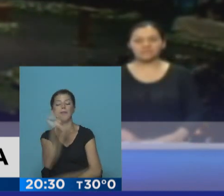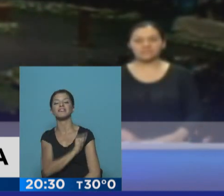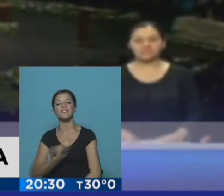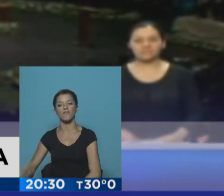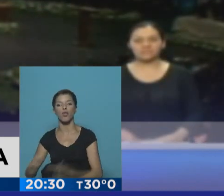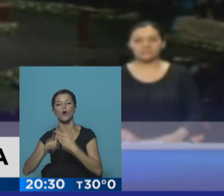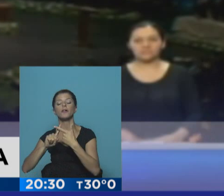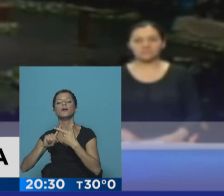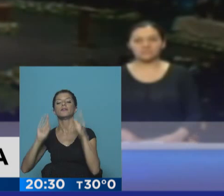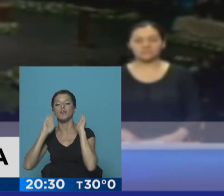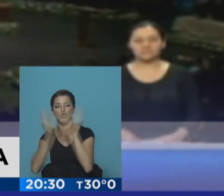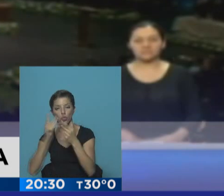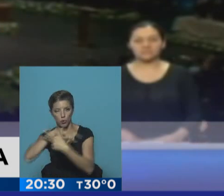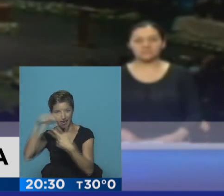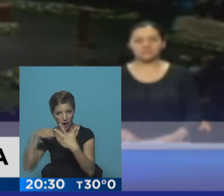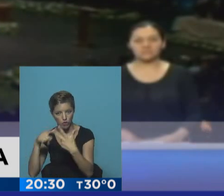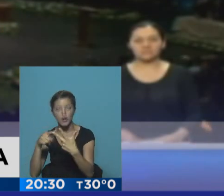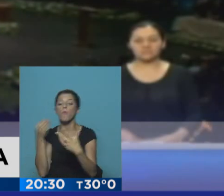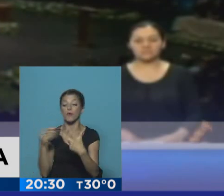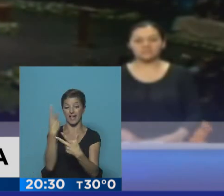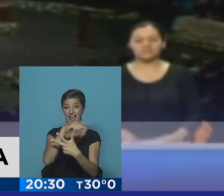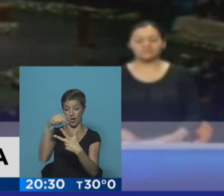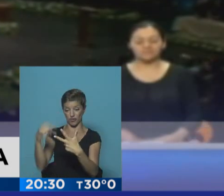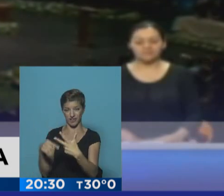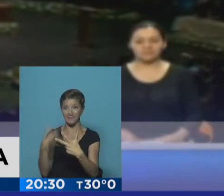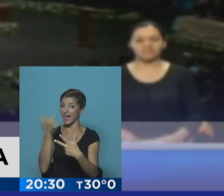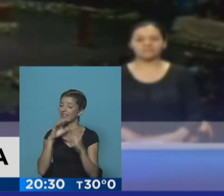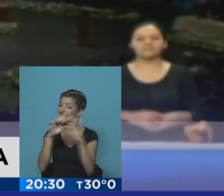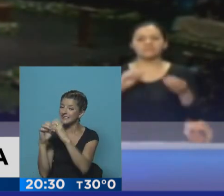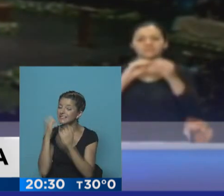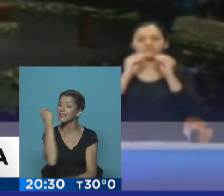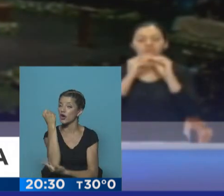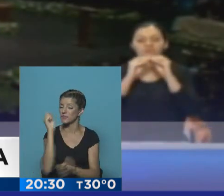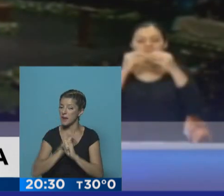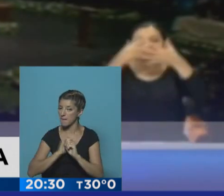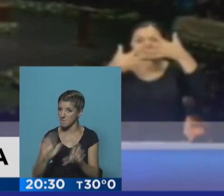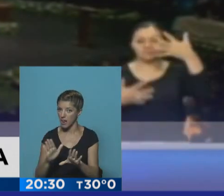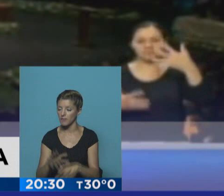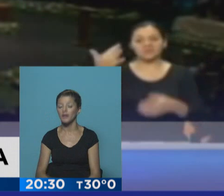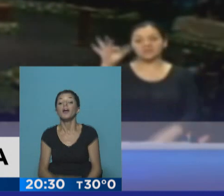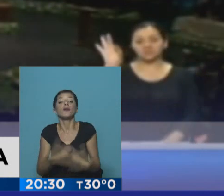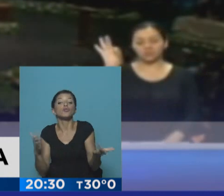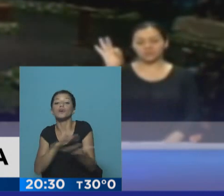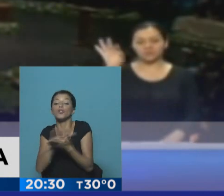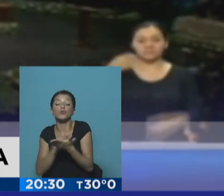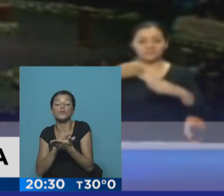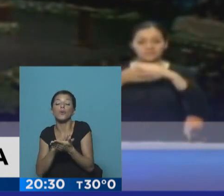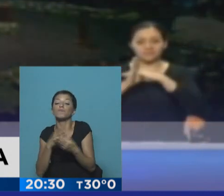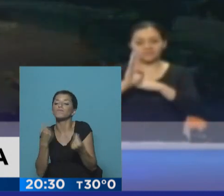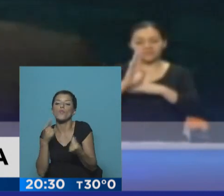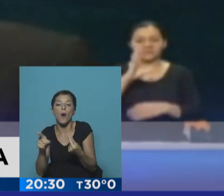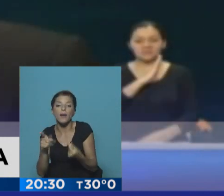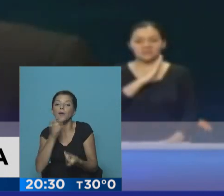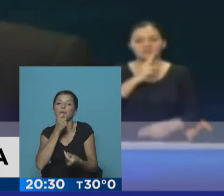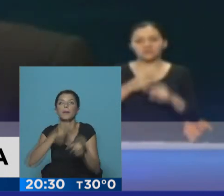Honduras, porque en esos países hay una grave crisis económica. ¿Cuál es la solución que encuentran muchos? Irse